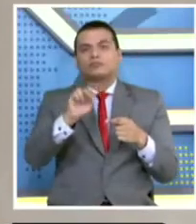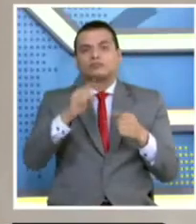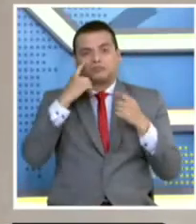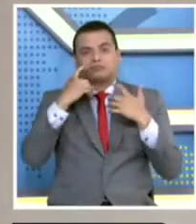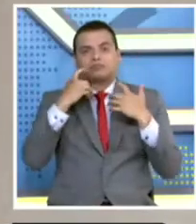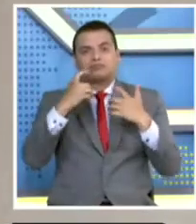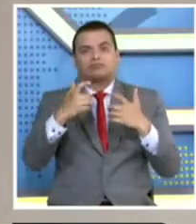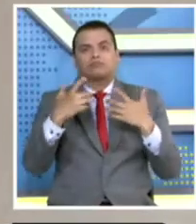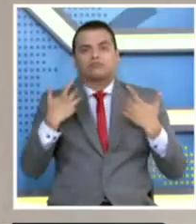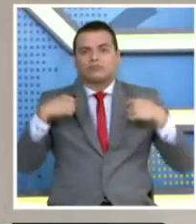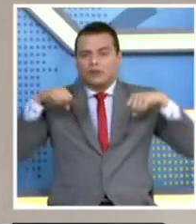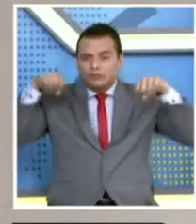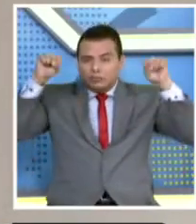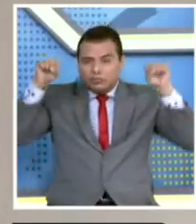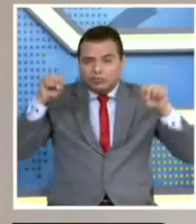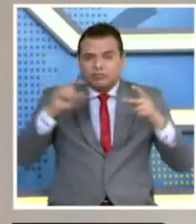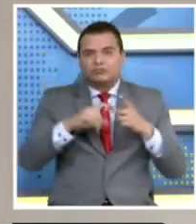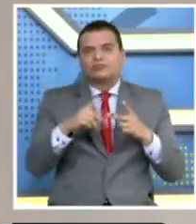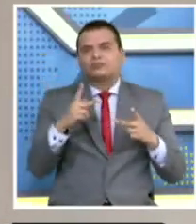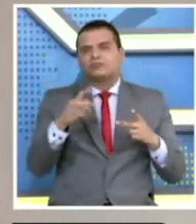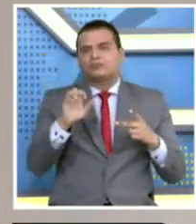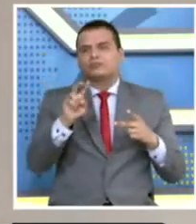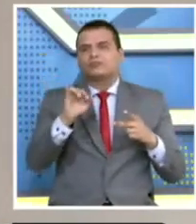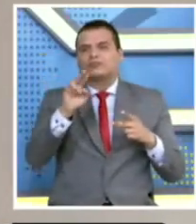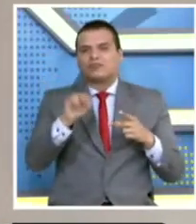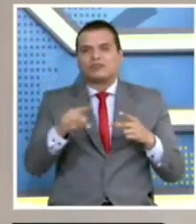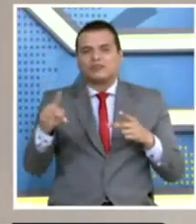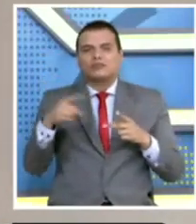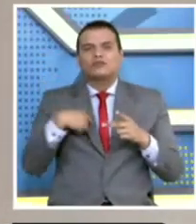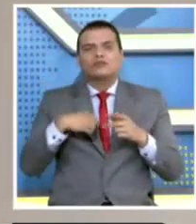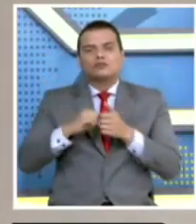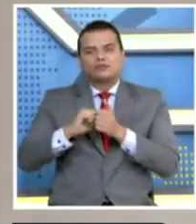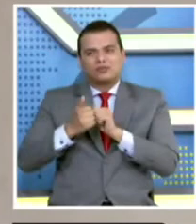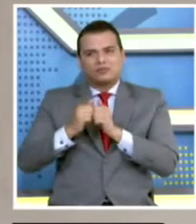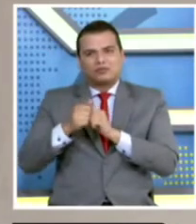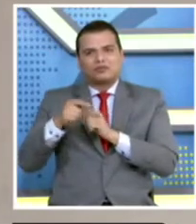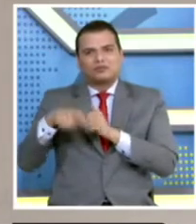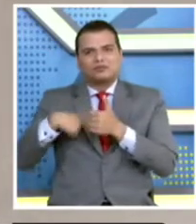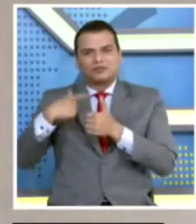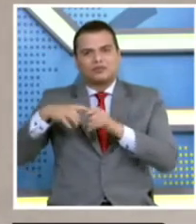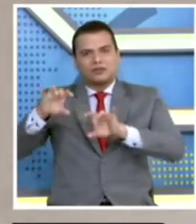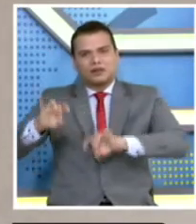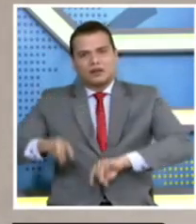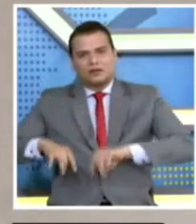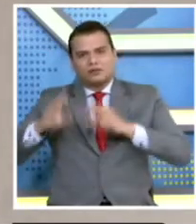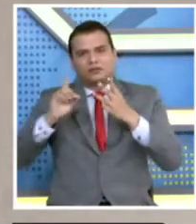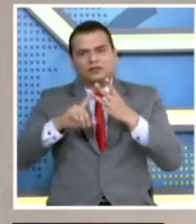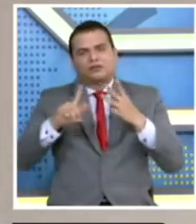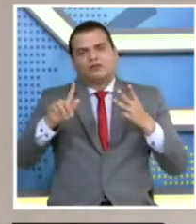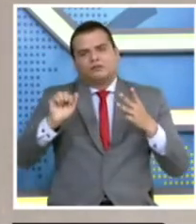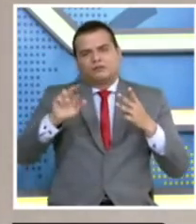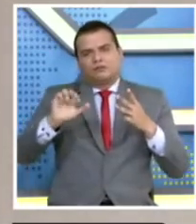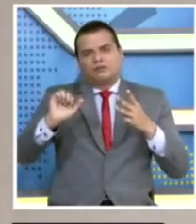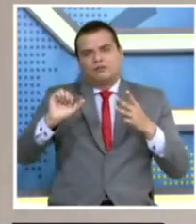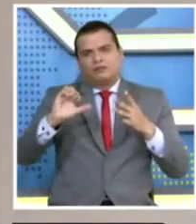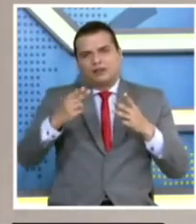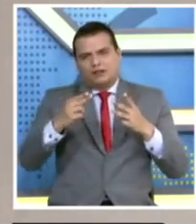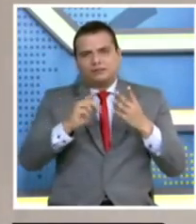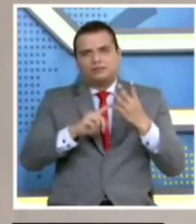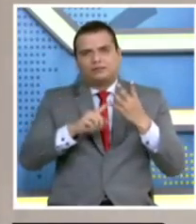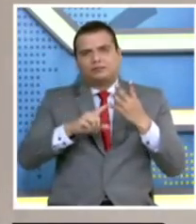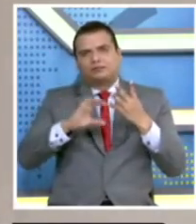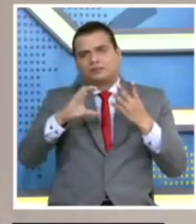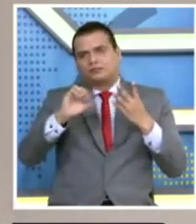Pacífico, Kevin Quintero, que acaba de venir con un campeón del Keirin desde Australia. Tenemos a Robert Farah, a Juan Sebastián Cabal, el